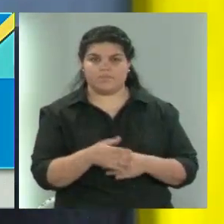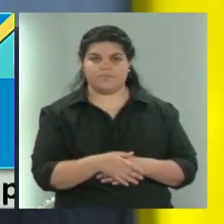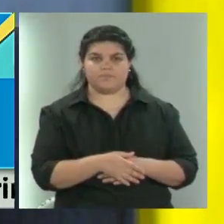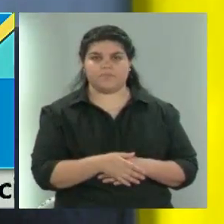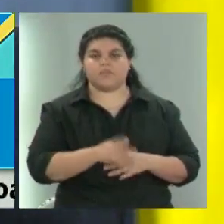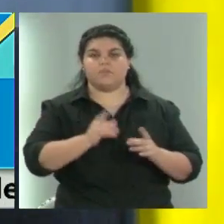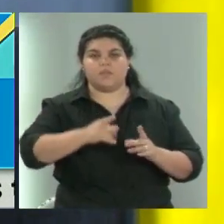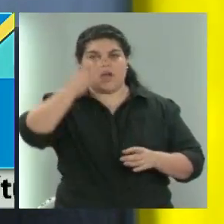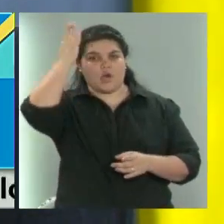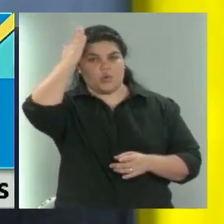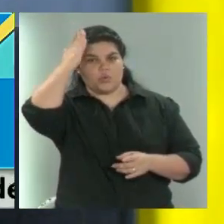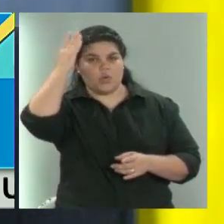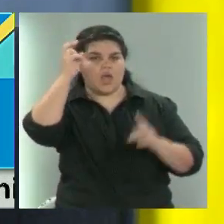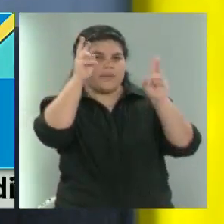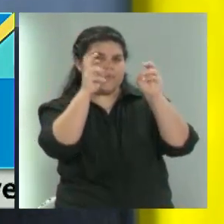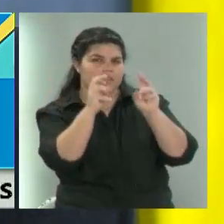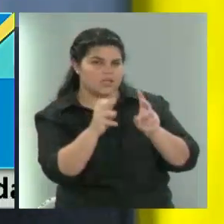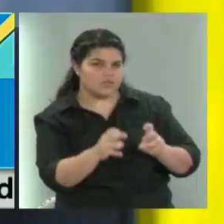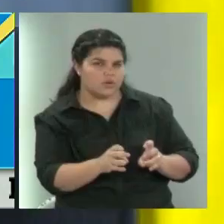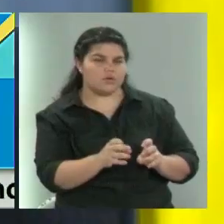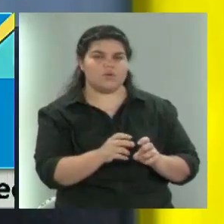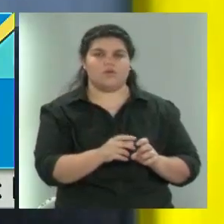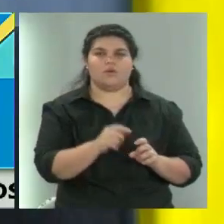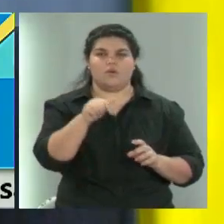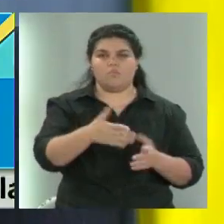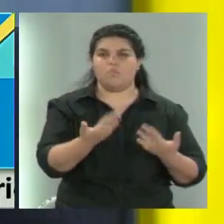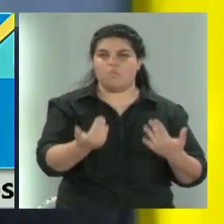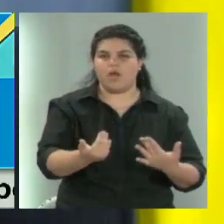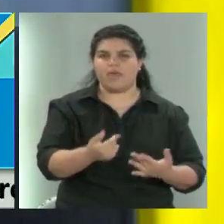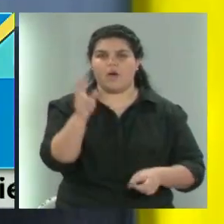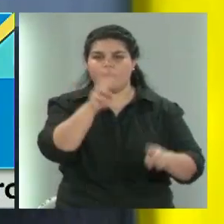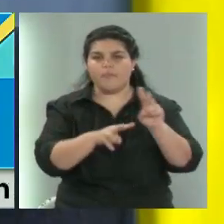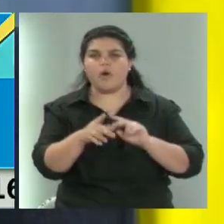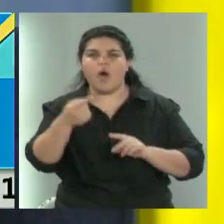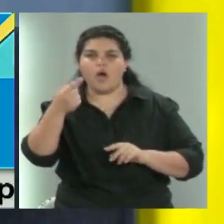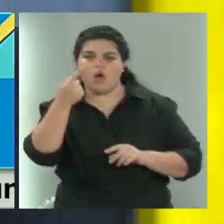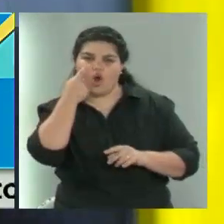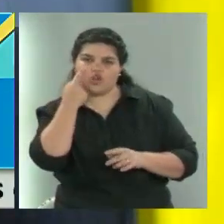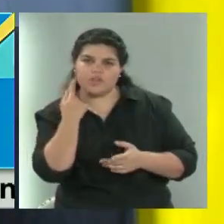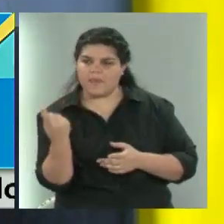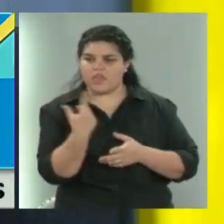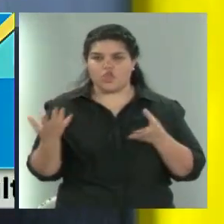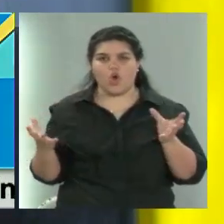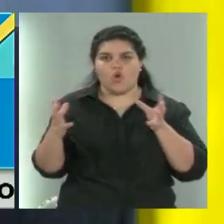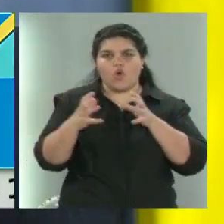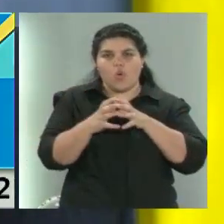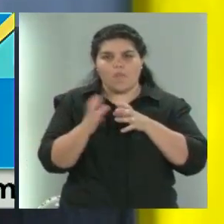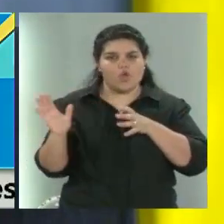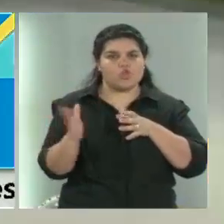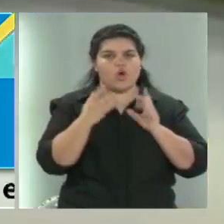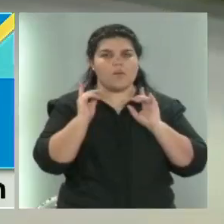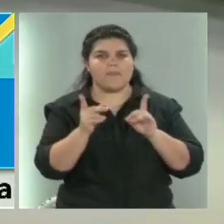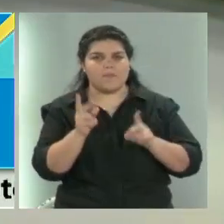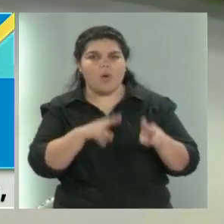de la investigación, de la cultura de la búsqueda del conocimiento en forma conjunta. También